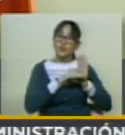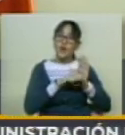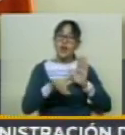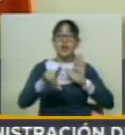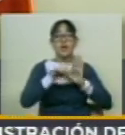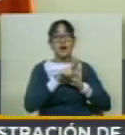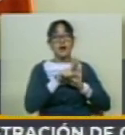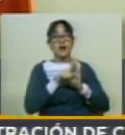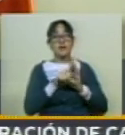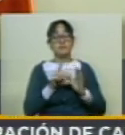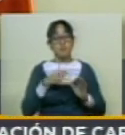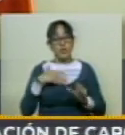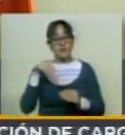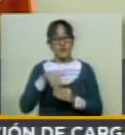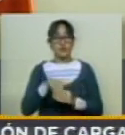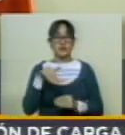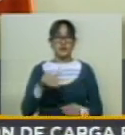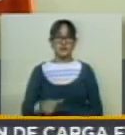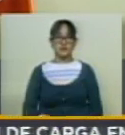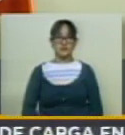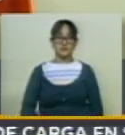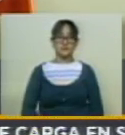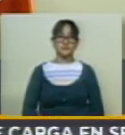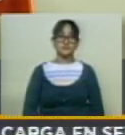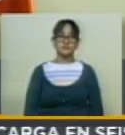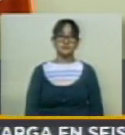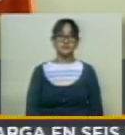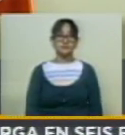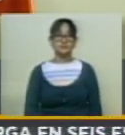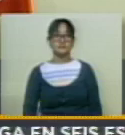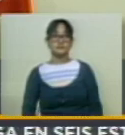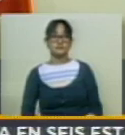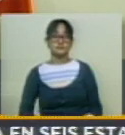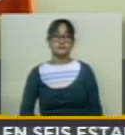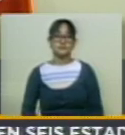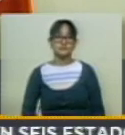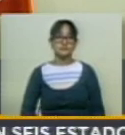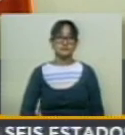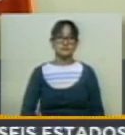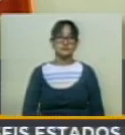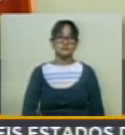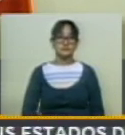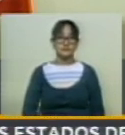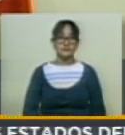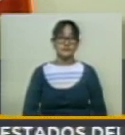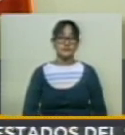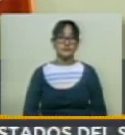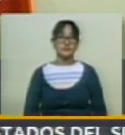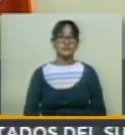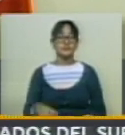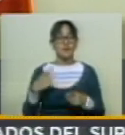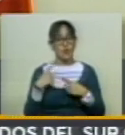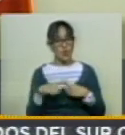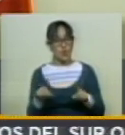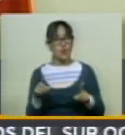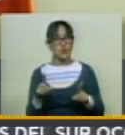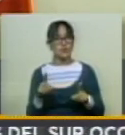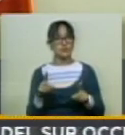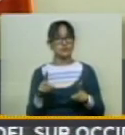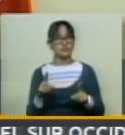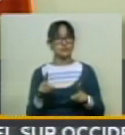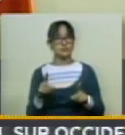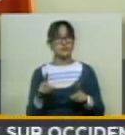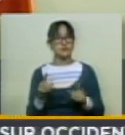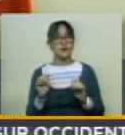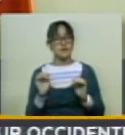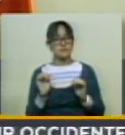legal para ejercer el sufragio. Otras cosas que se han llamado a que